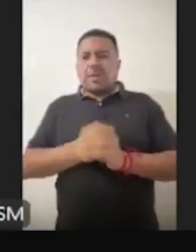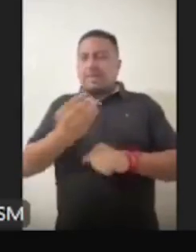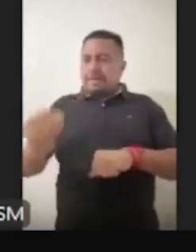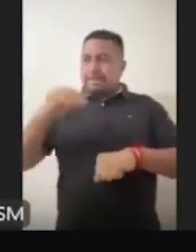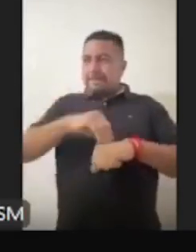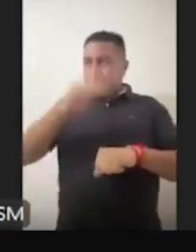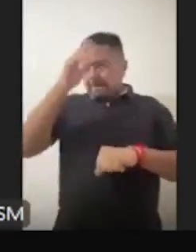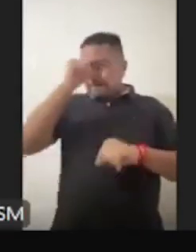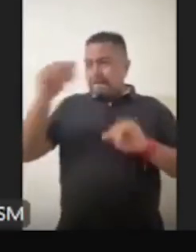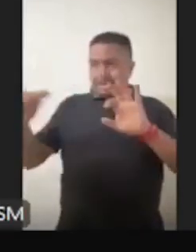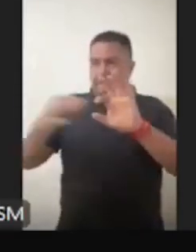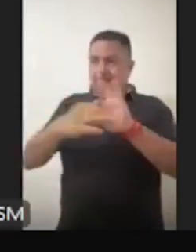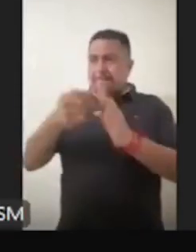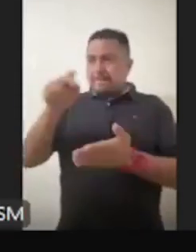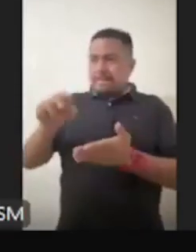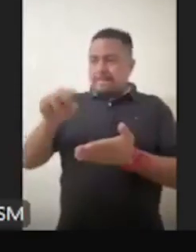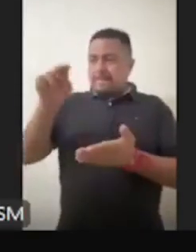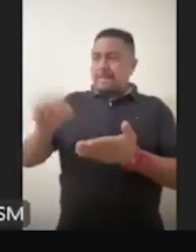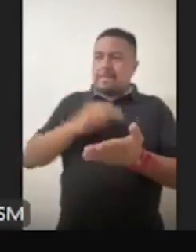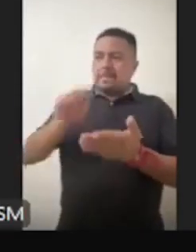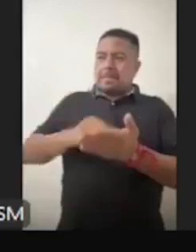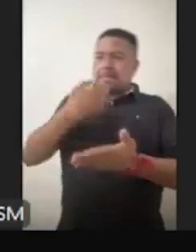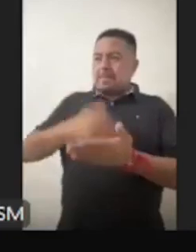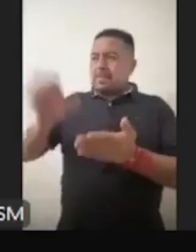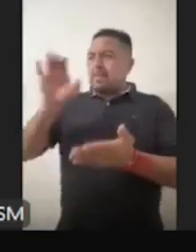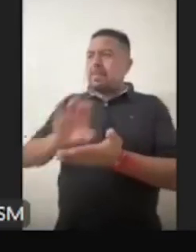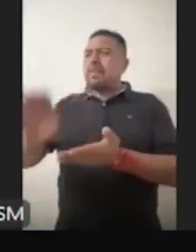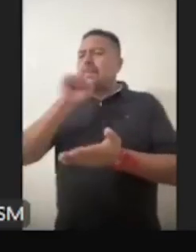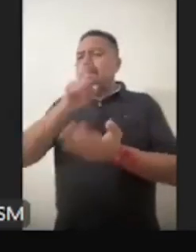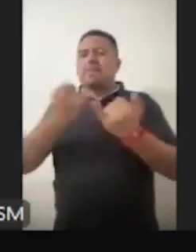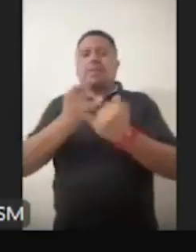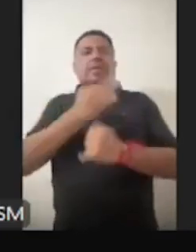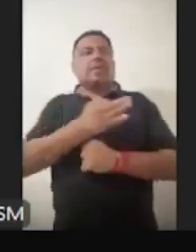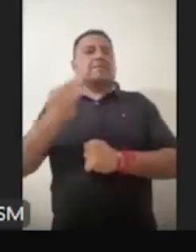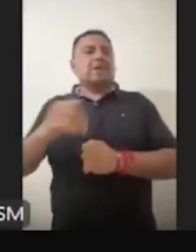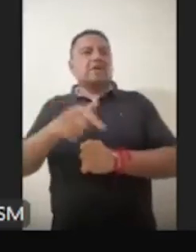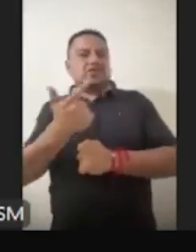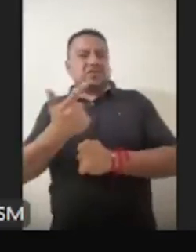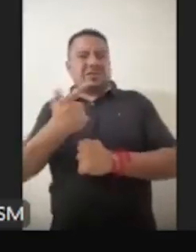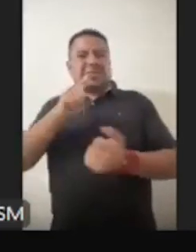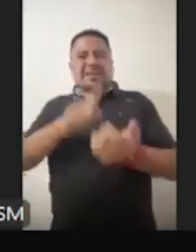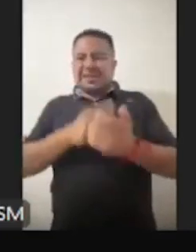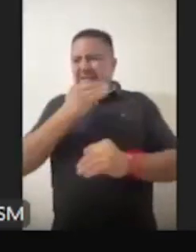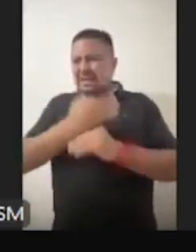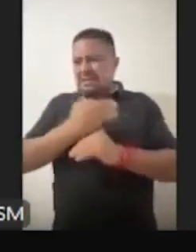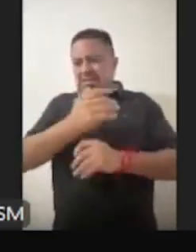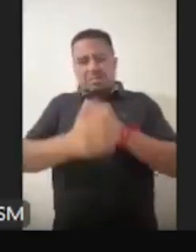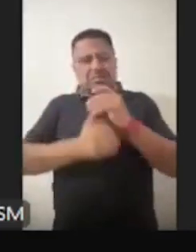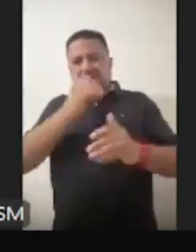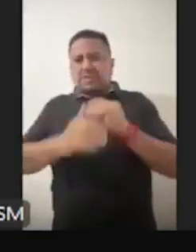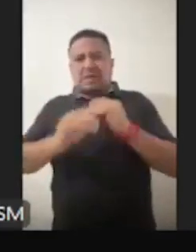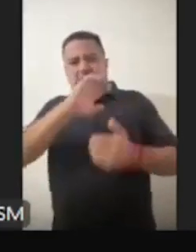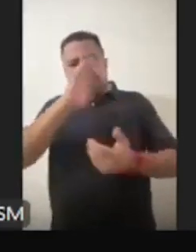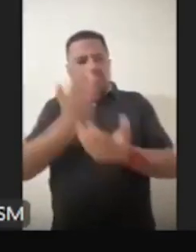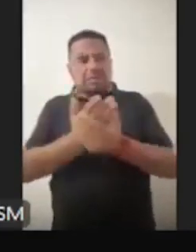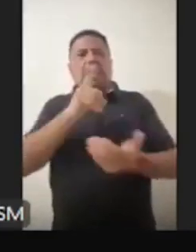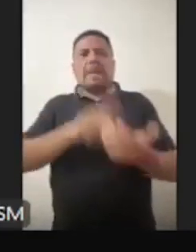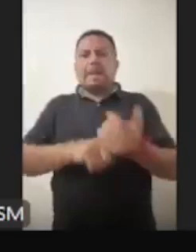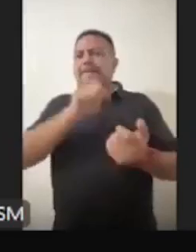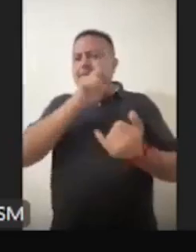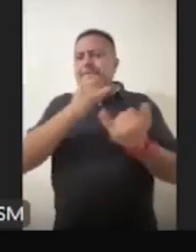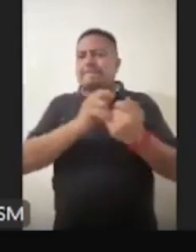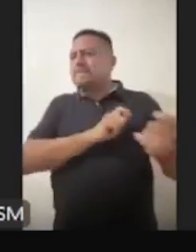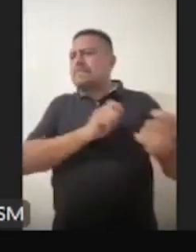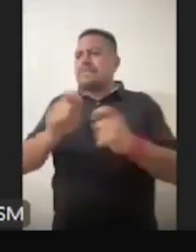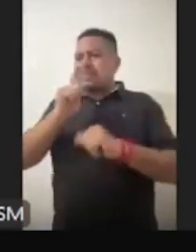laboral con finiquito entre las partes, mismo que fue ratificado con fecha 12 de junio de la presente anualidad, por lo que se formó el expediente mismo que fue turnado a la ponencia